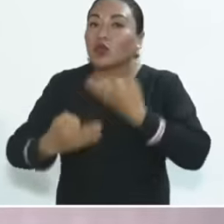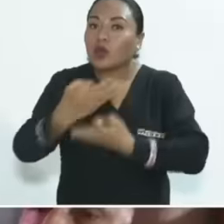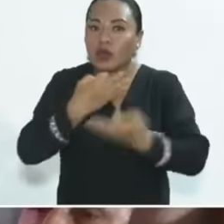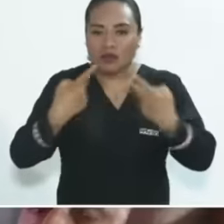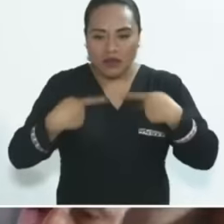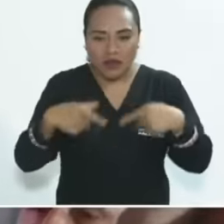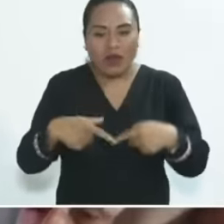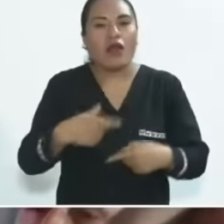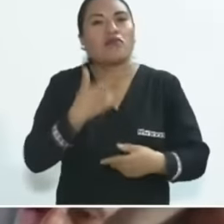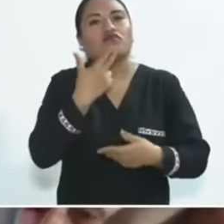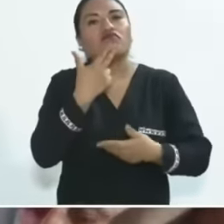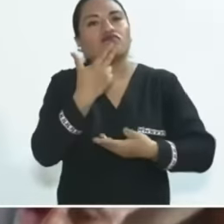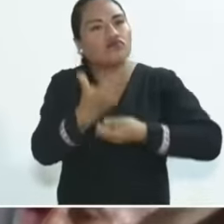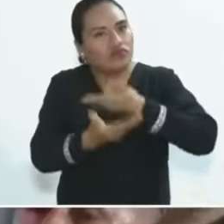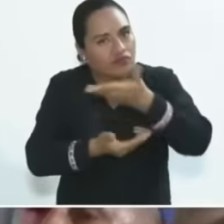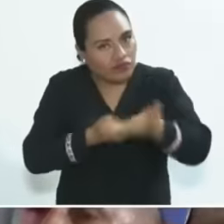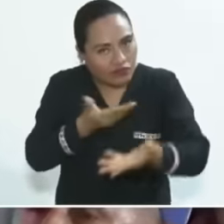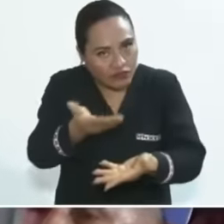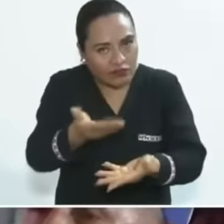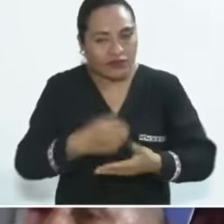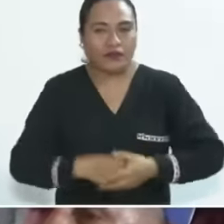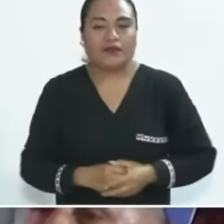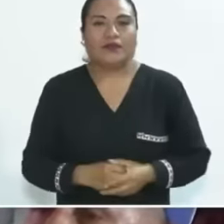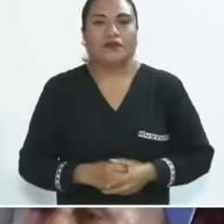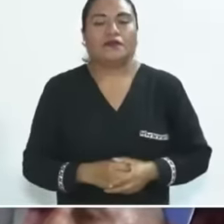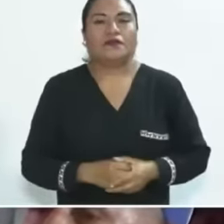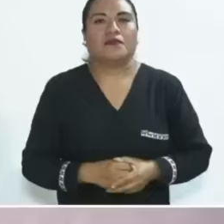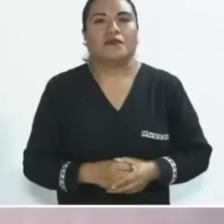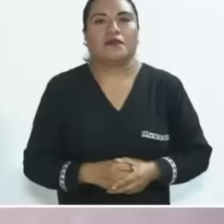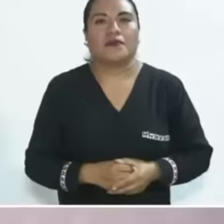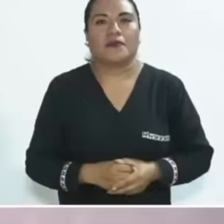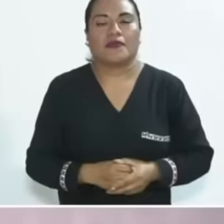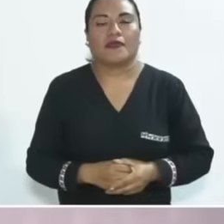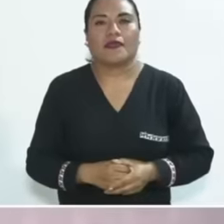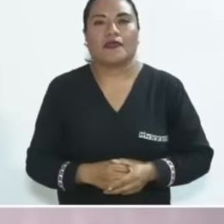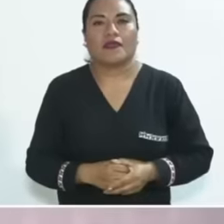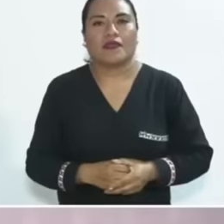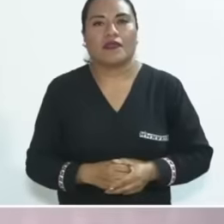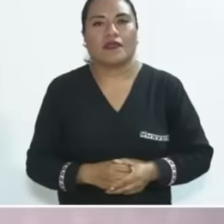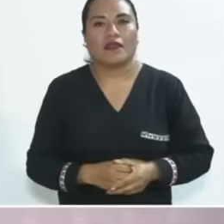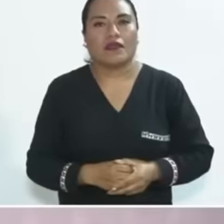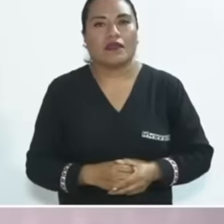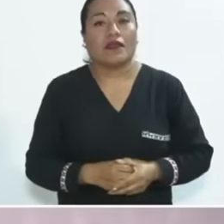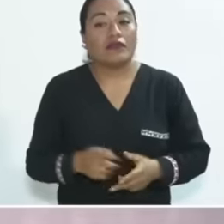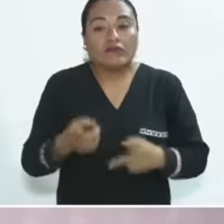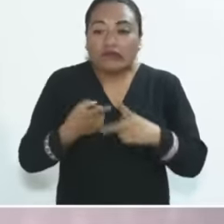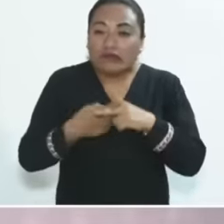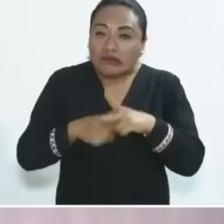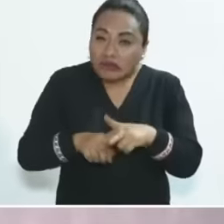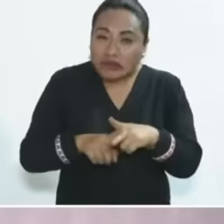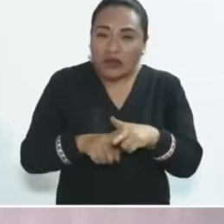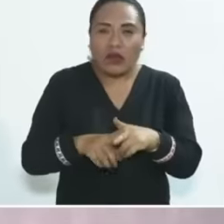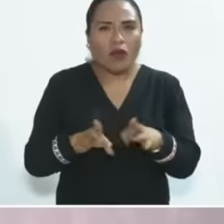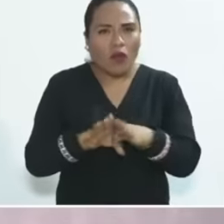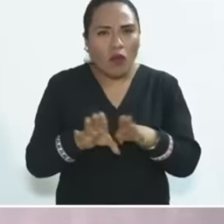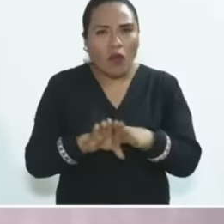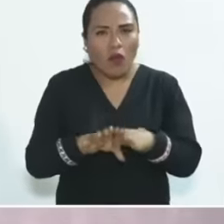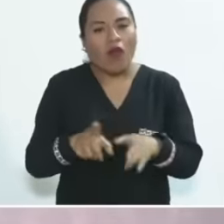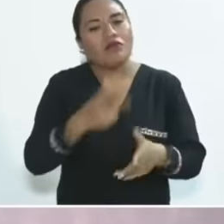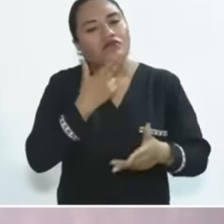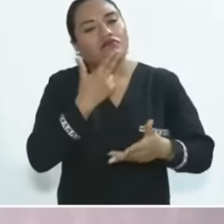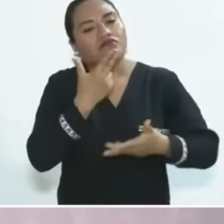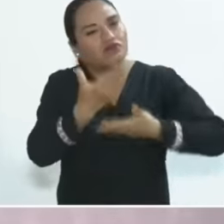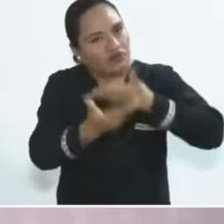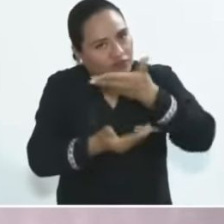servicio. Y se empieza sirviendo al pueblo desde